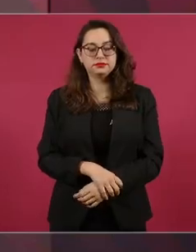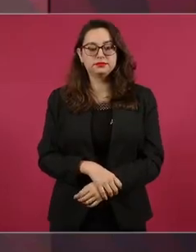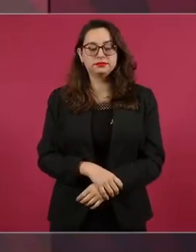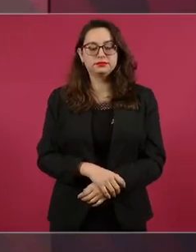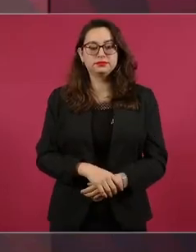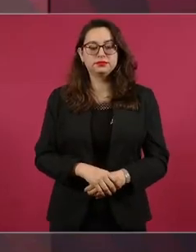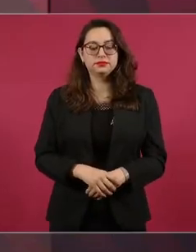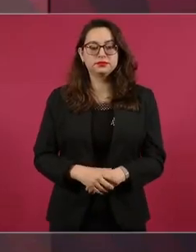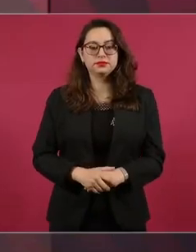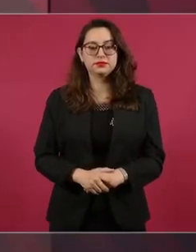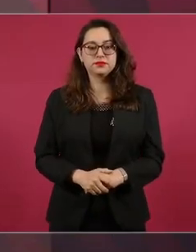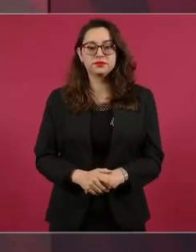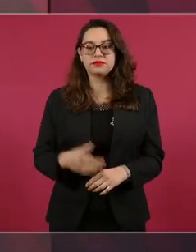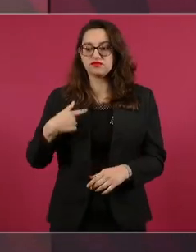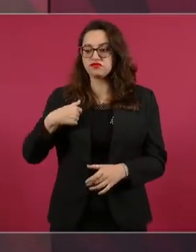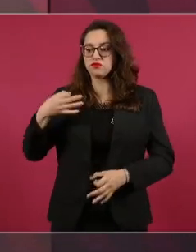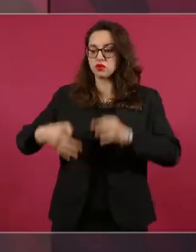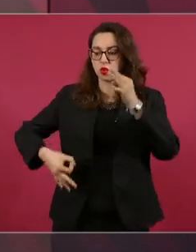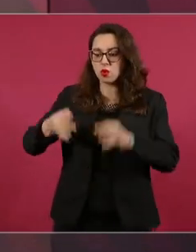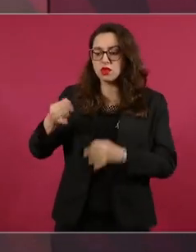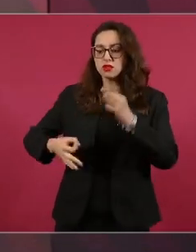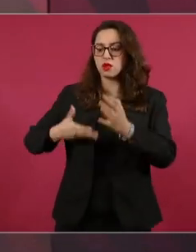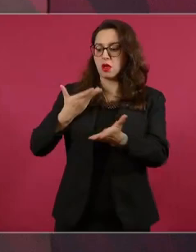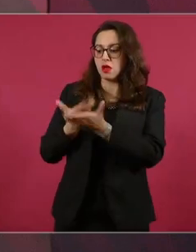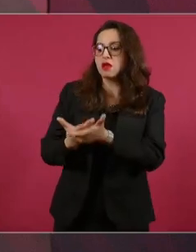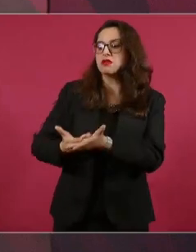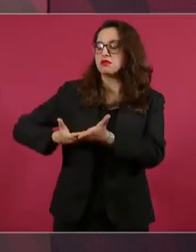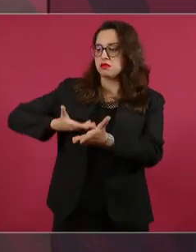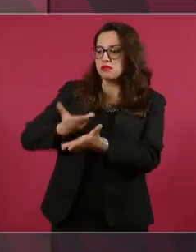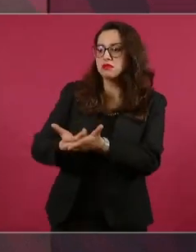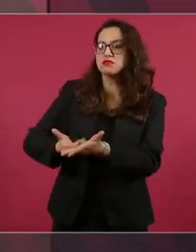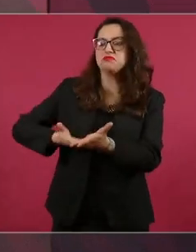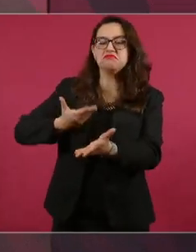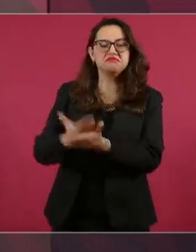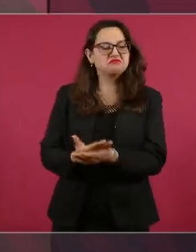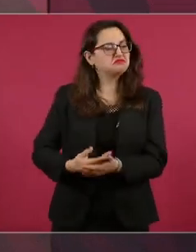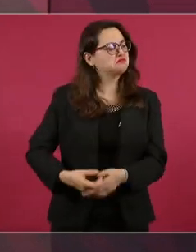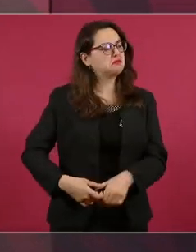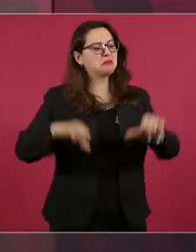Todos los casos los perdemos. Amparan a